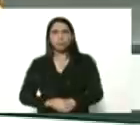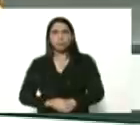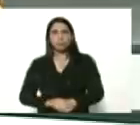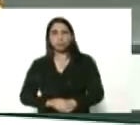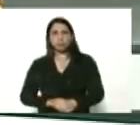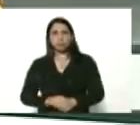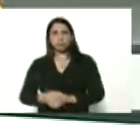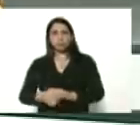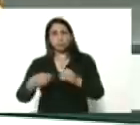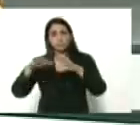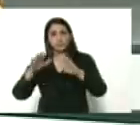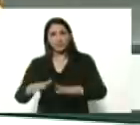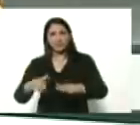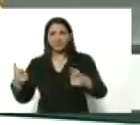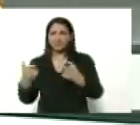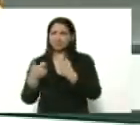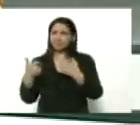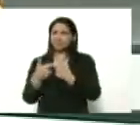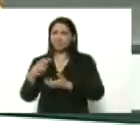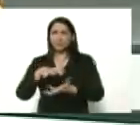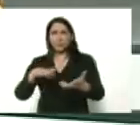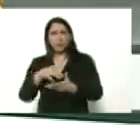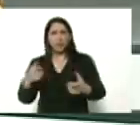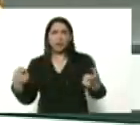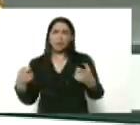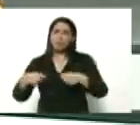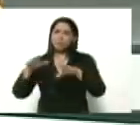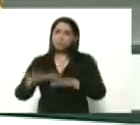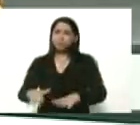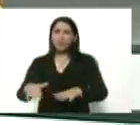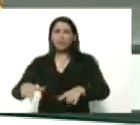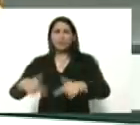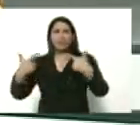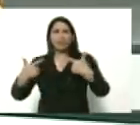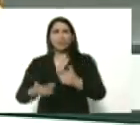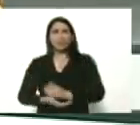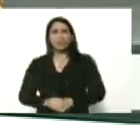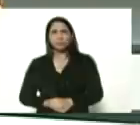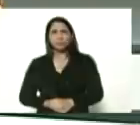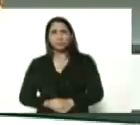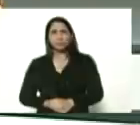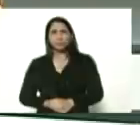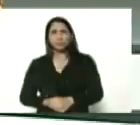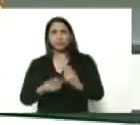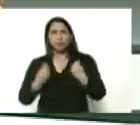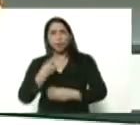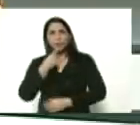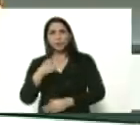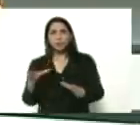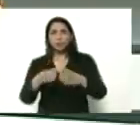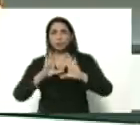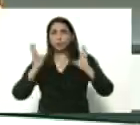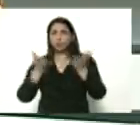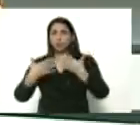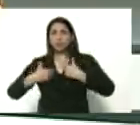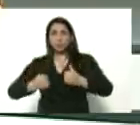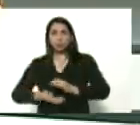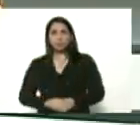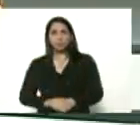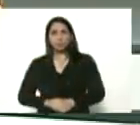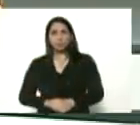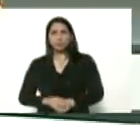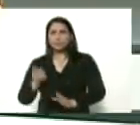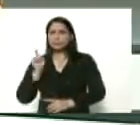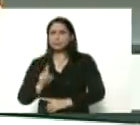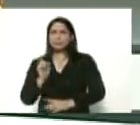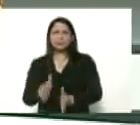cese a las rencillas, cese al conflicto, cese al enfrentamiento. Como dice la Organización Mundial de la Salud, se amerita una